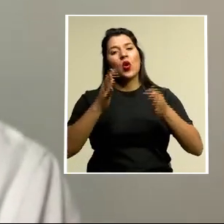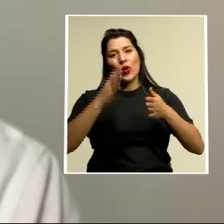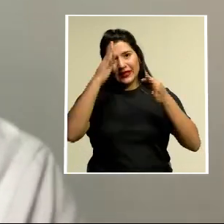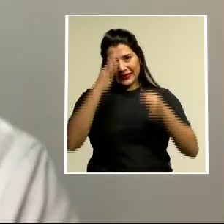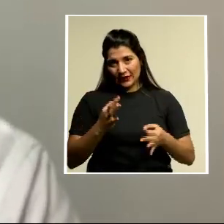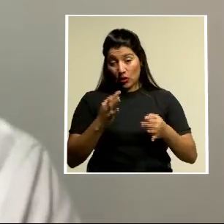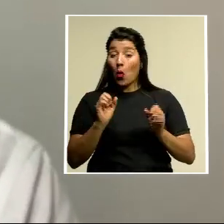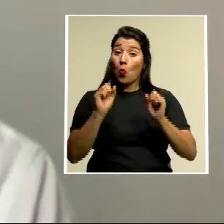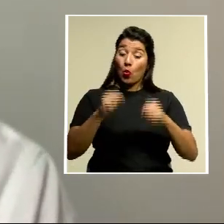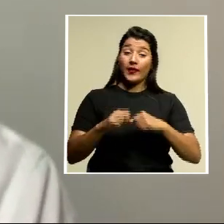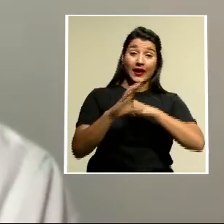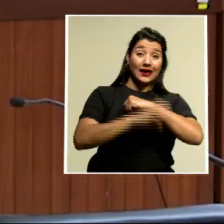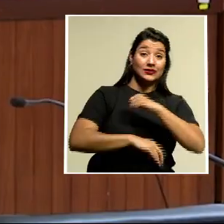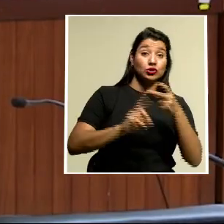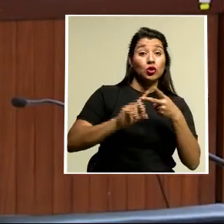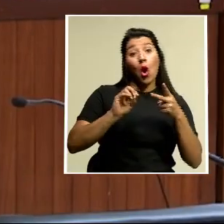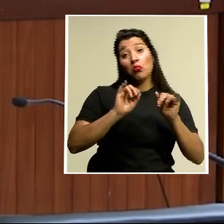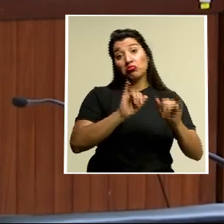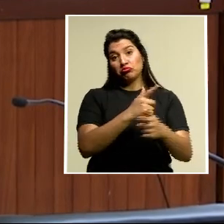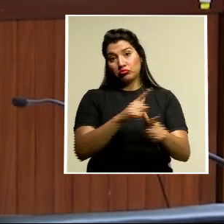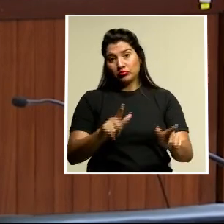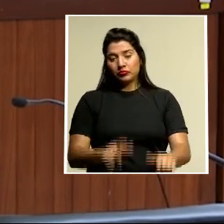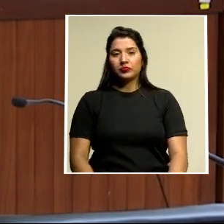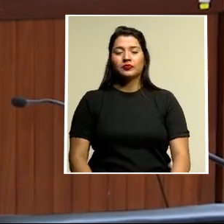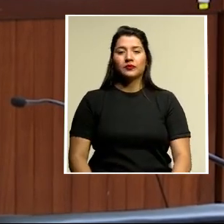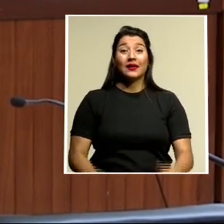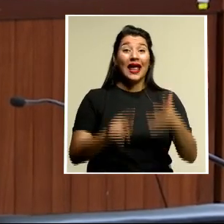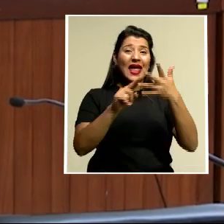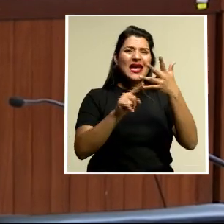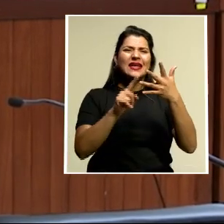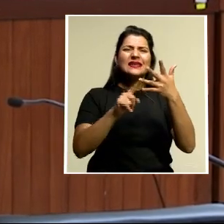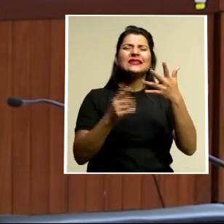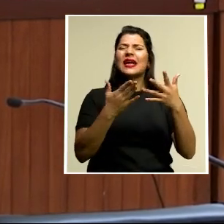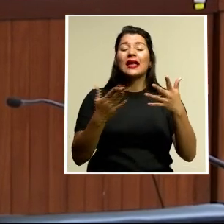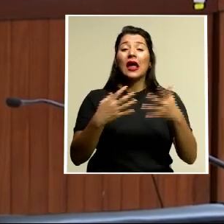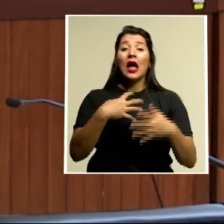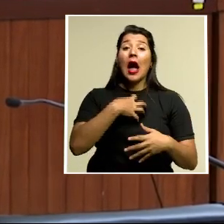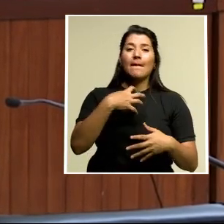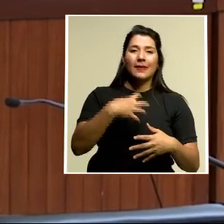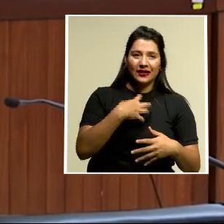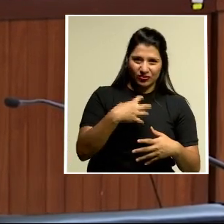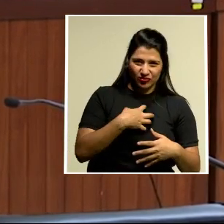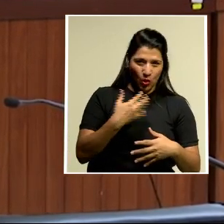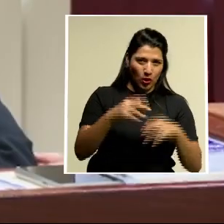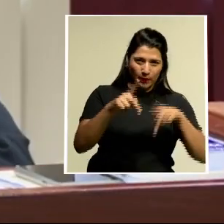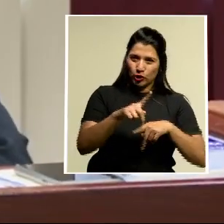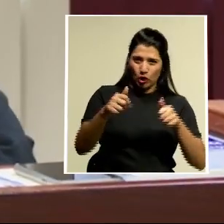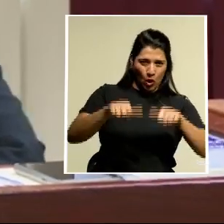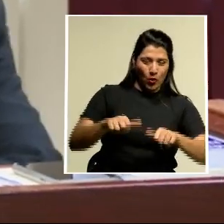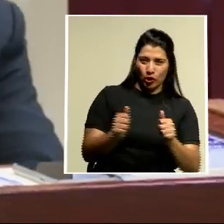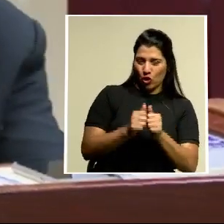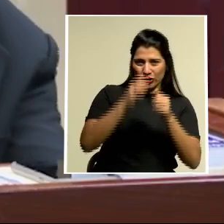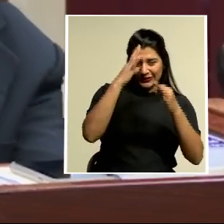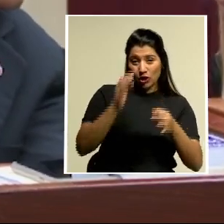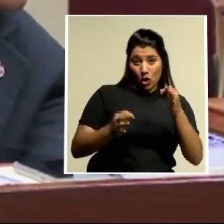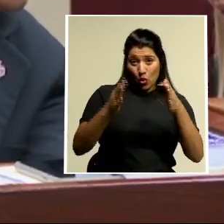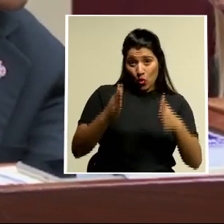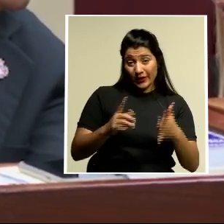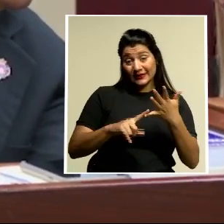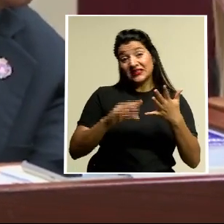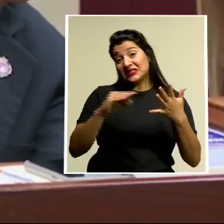de tramitación compleja. Mientras tanto, los imputados como las víctimas deben esperar por un largo proceso judicial. Eso es lo que algunos